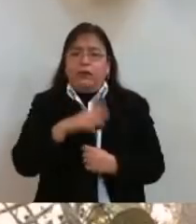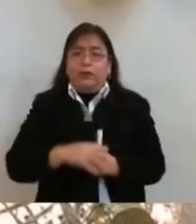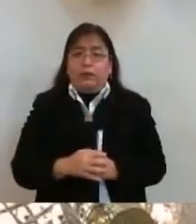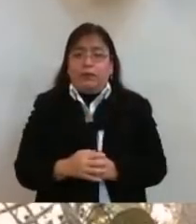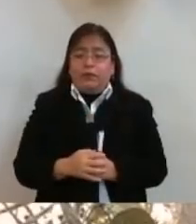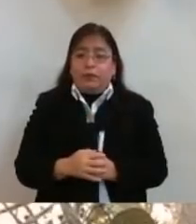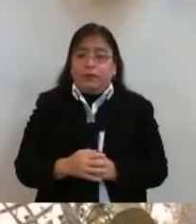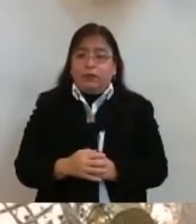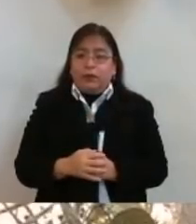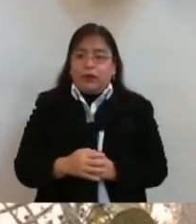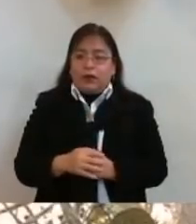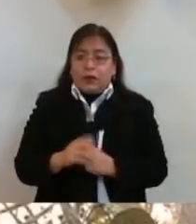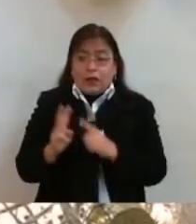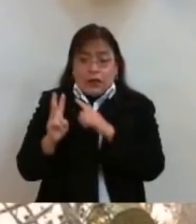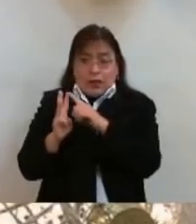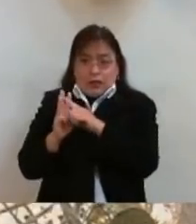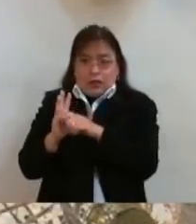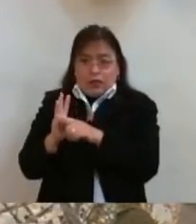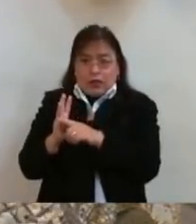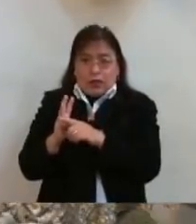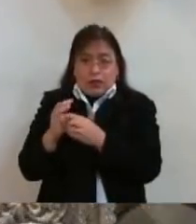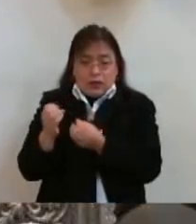Al ofrecerle el incienso,